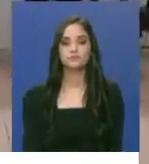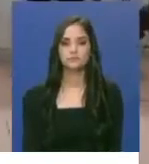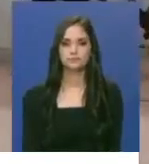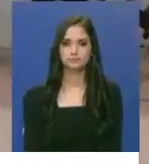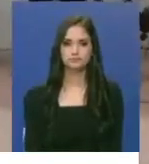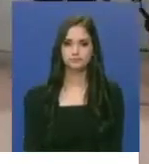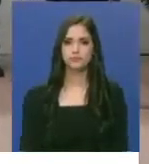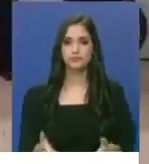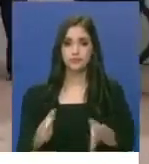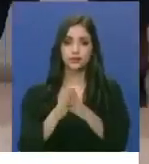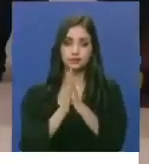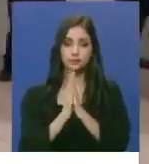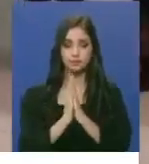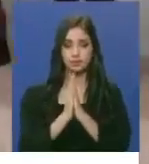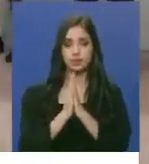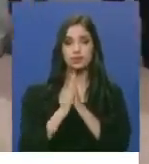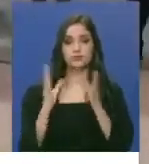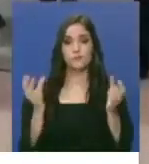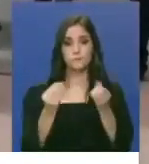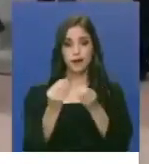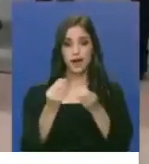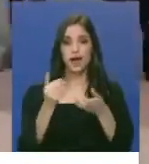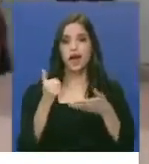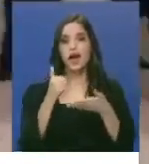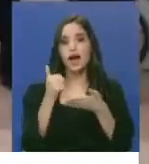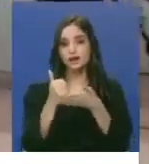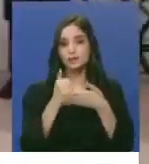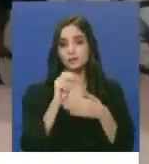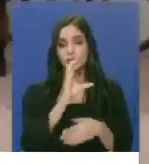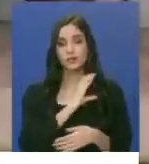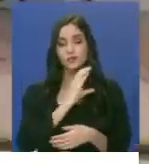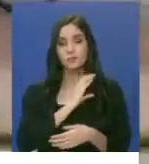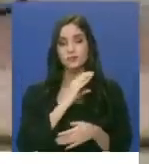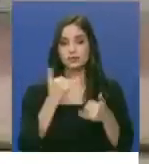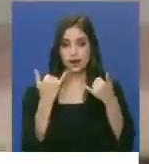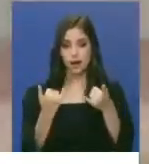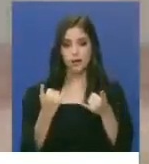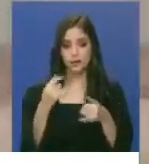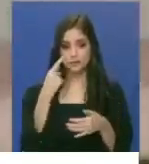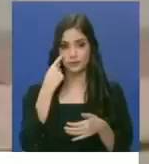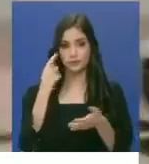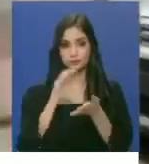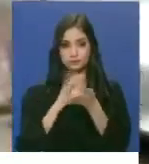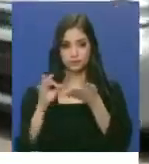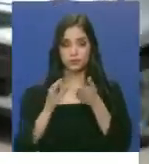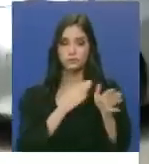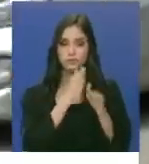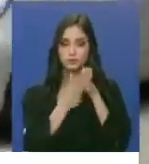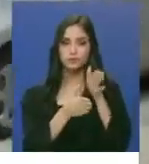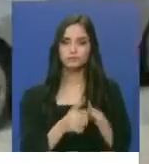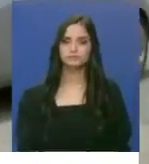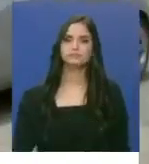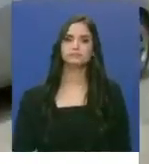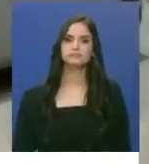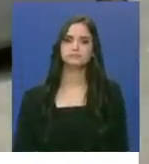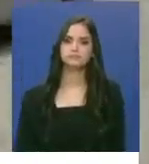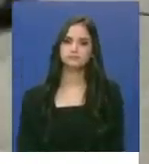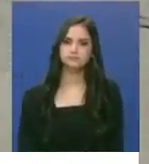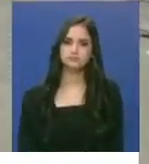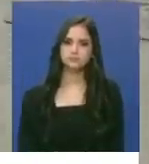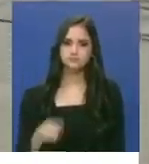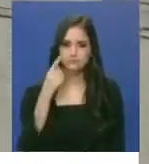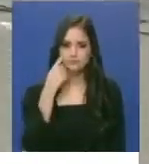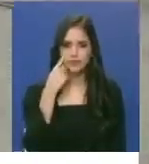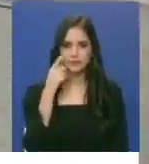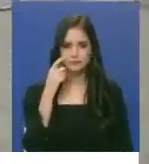y están pidiendo refuerzo en este momento. Es lo que está ocurriendo en este instante en la provincia de Colón. Hacemos una vista lateral, hay un vehículo ahí que